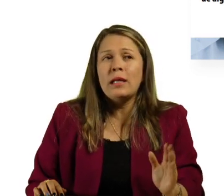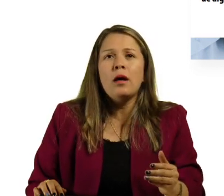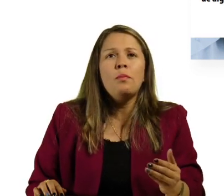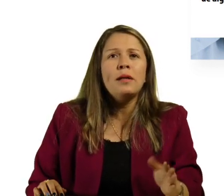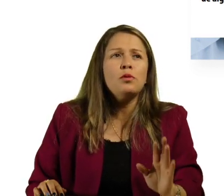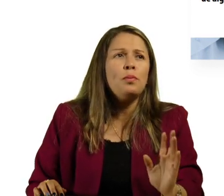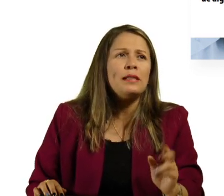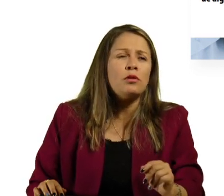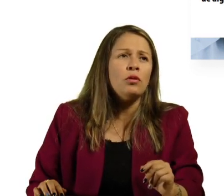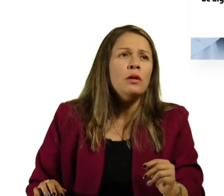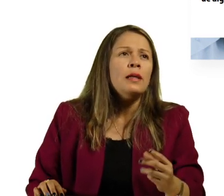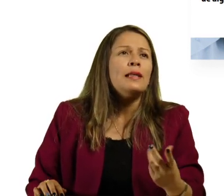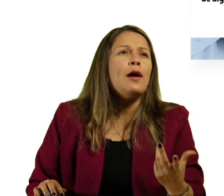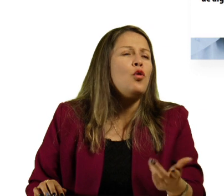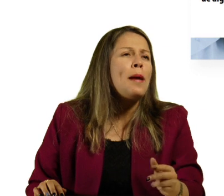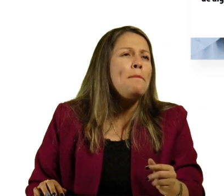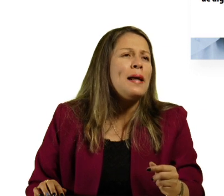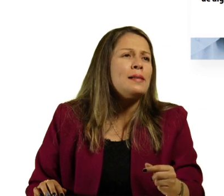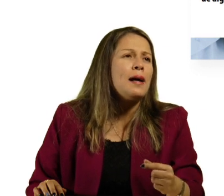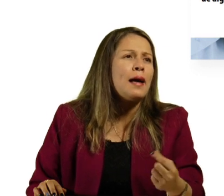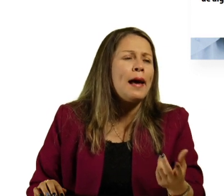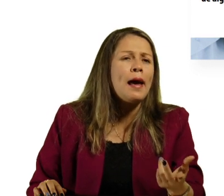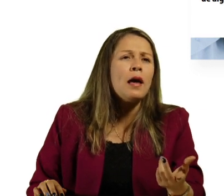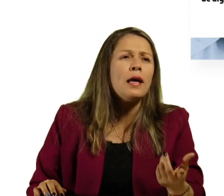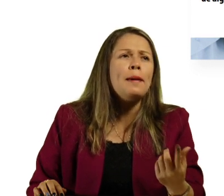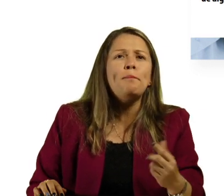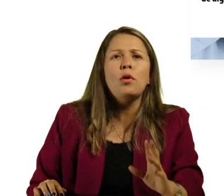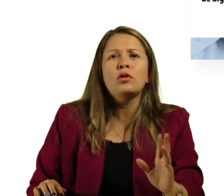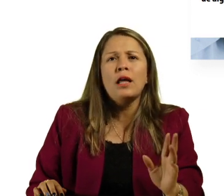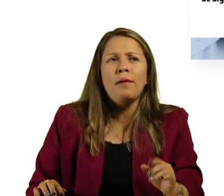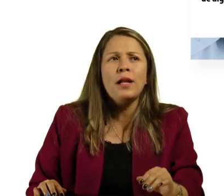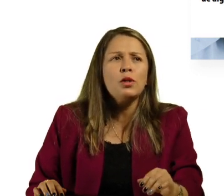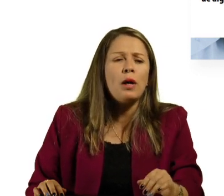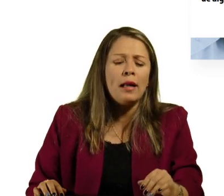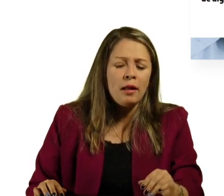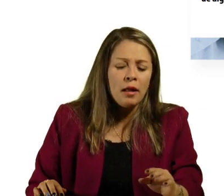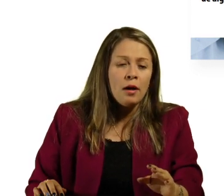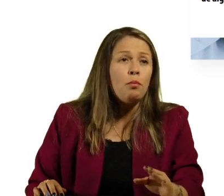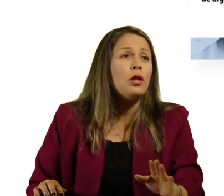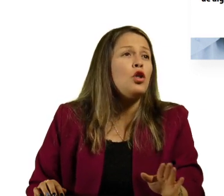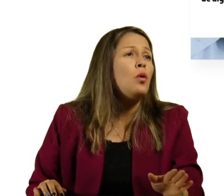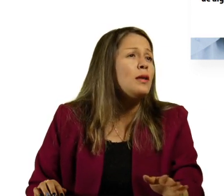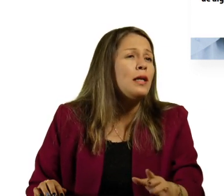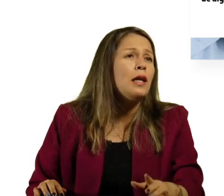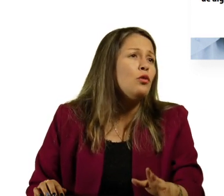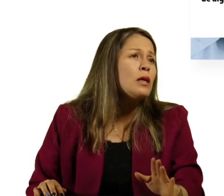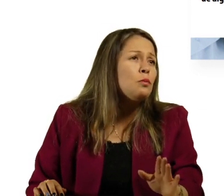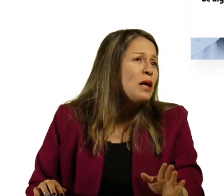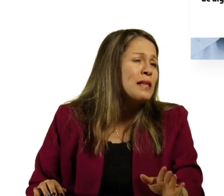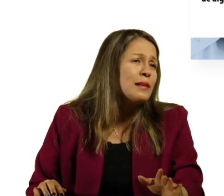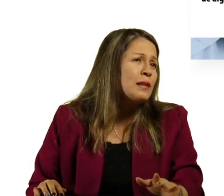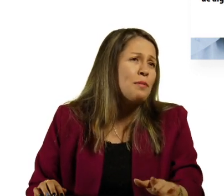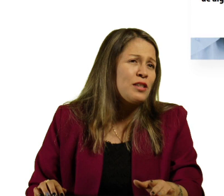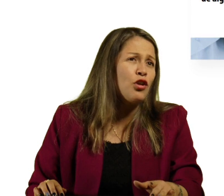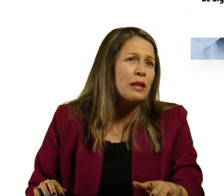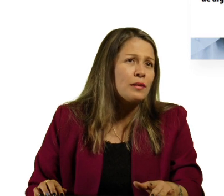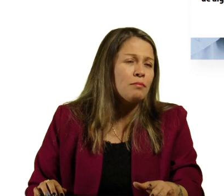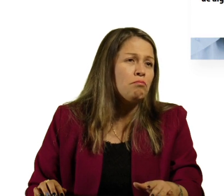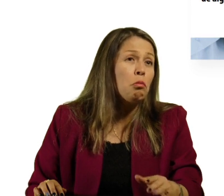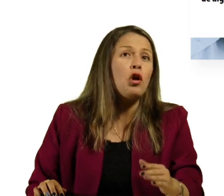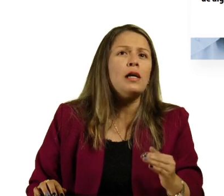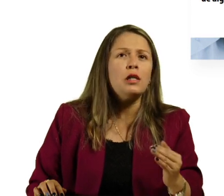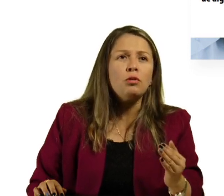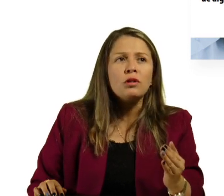la actualidad, un presupuesto de una empresa que importe de Venezuela, pues no va a tener unas buenas